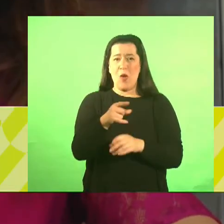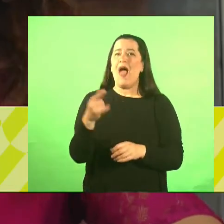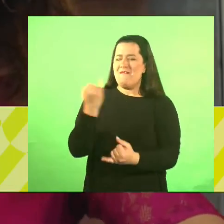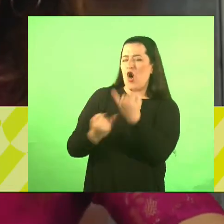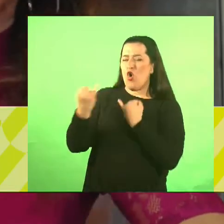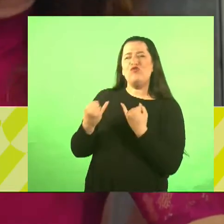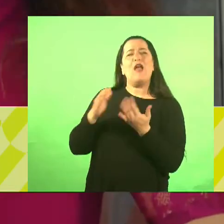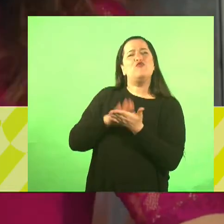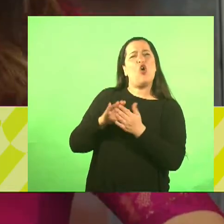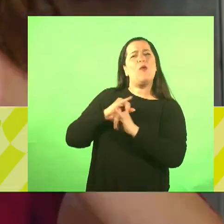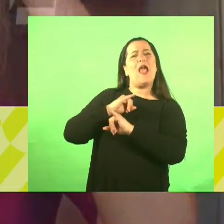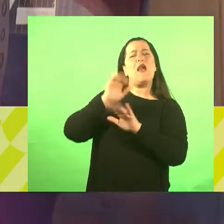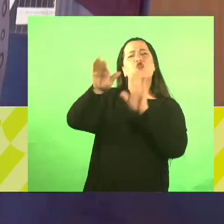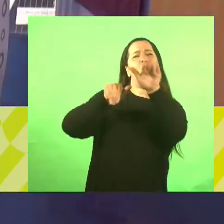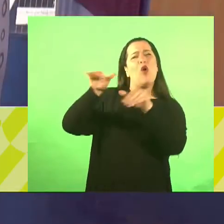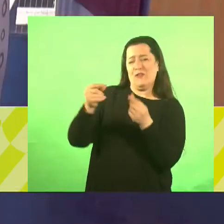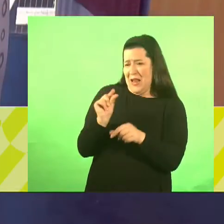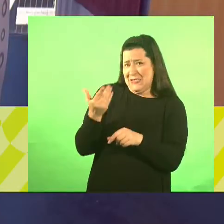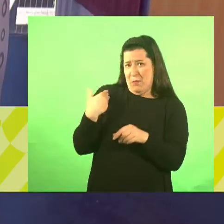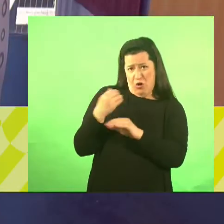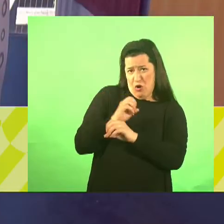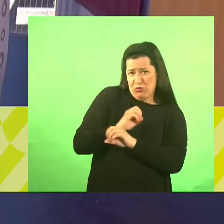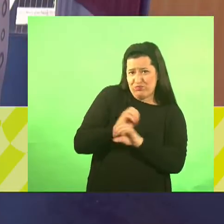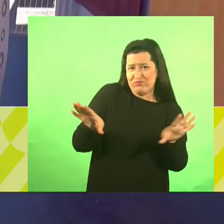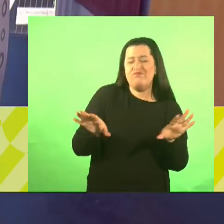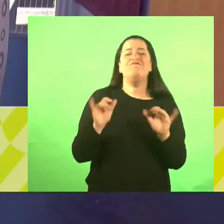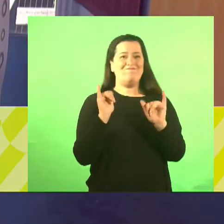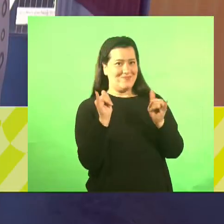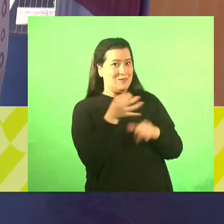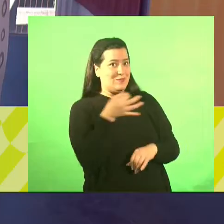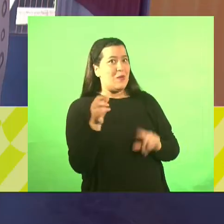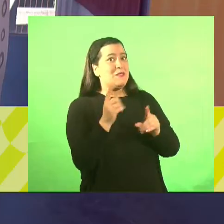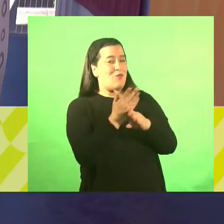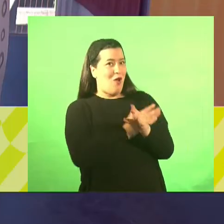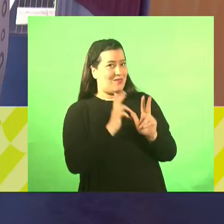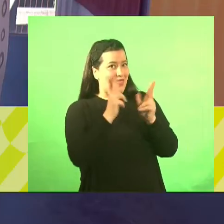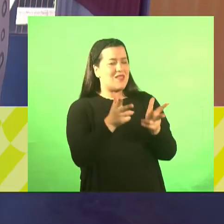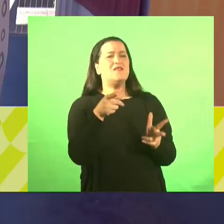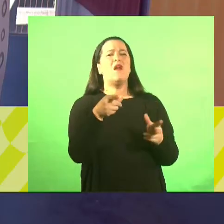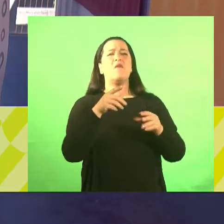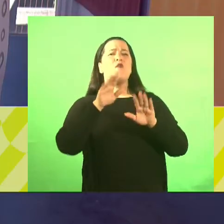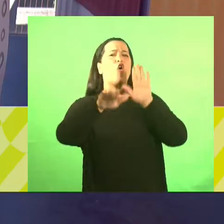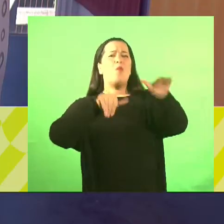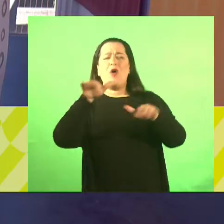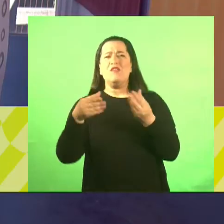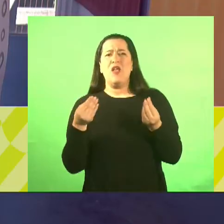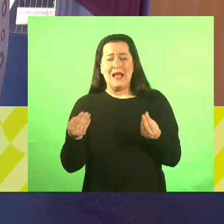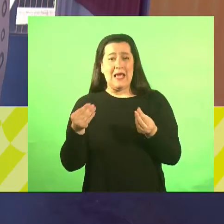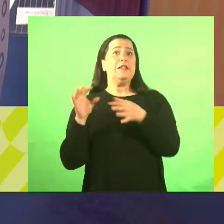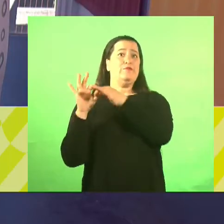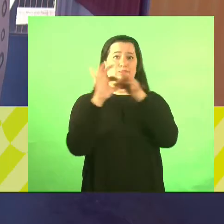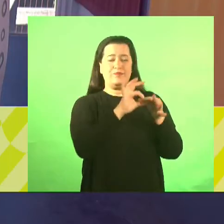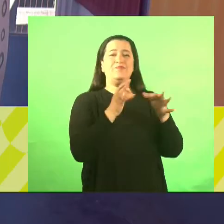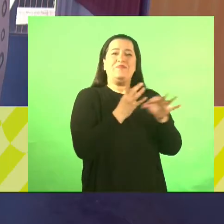esa convocatoria que lanzamos hace poquito. Sí, como vos decías, se enmarca en esta campaña de